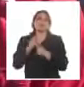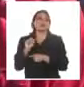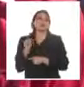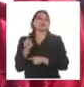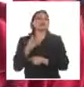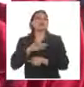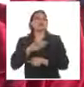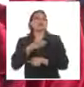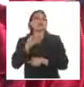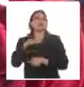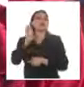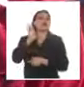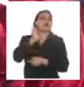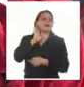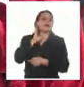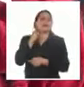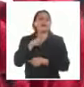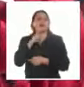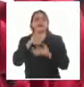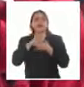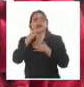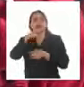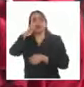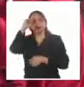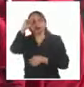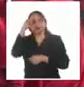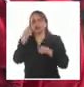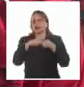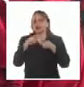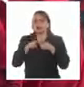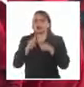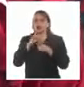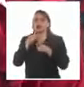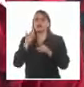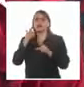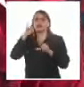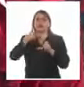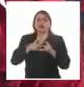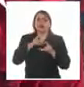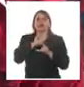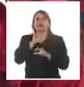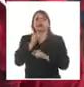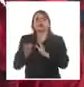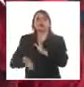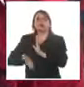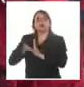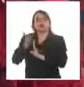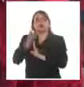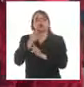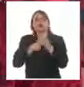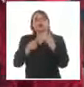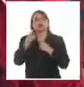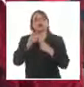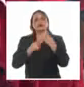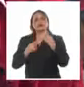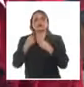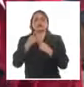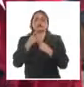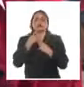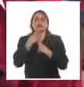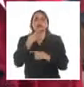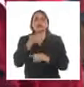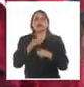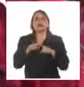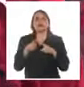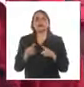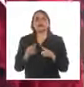he escuchado del gas licuado, también de otros tipos de combustibles. Y yo creo que eso es conveniente para